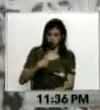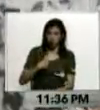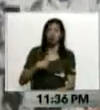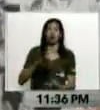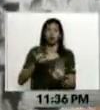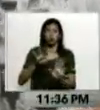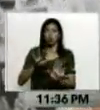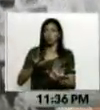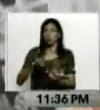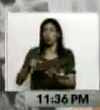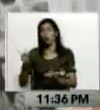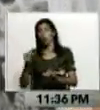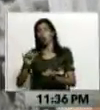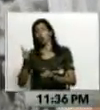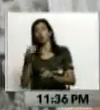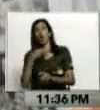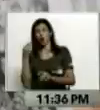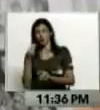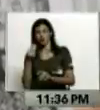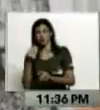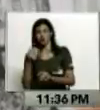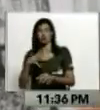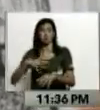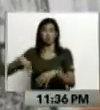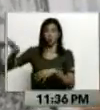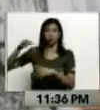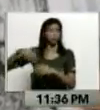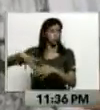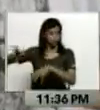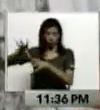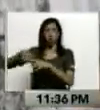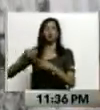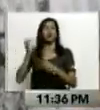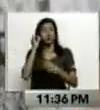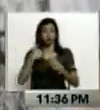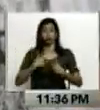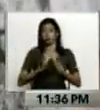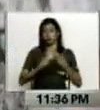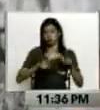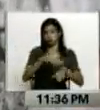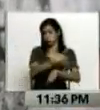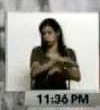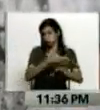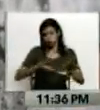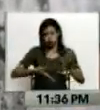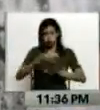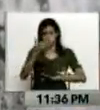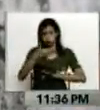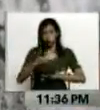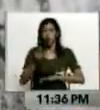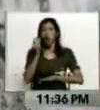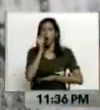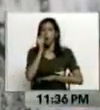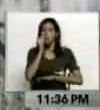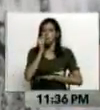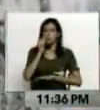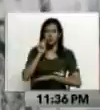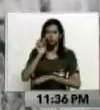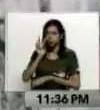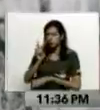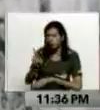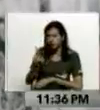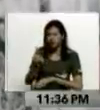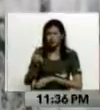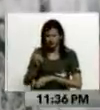ella añadió se llevaron a diason Guillén luego añadió la joven señora cuando divasson estaba en la